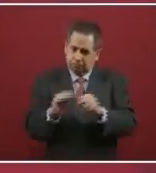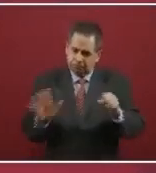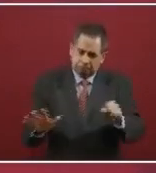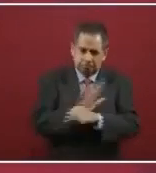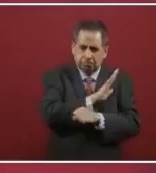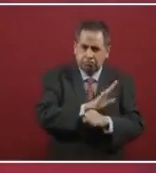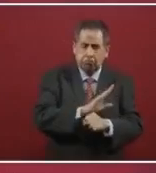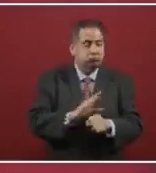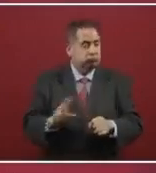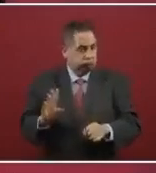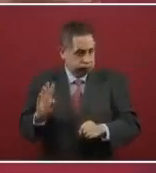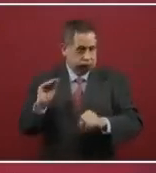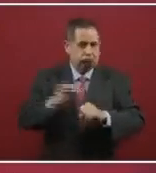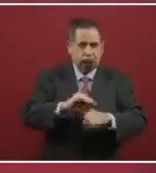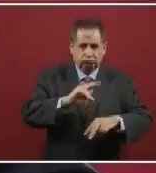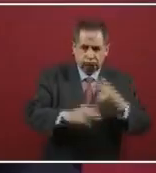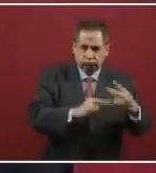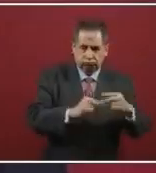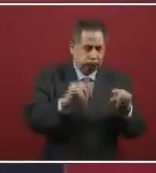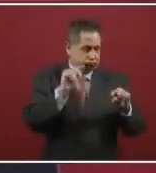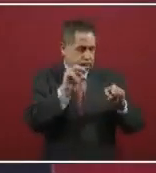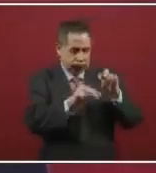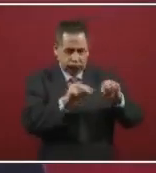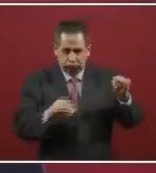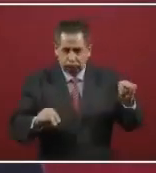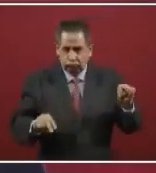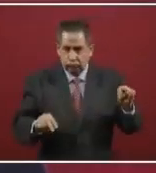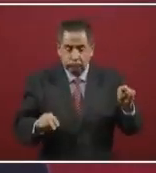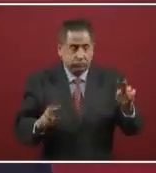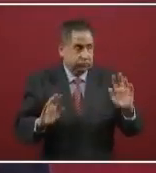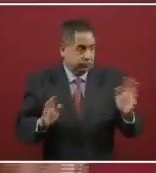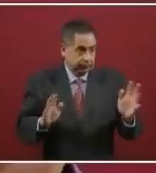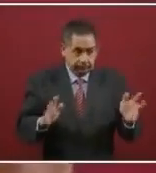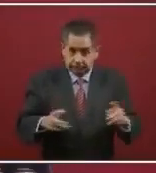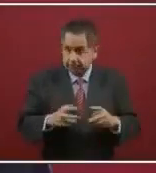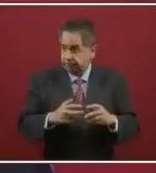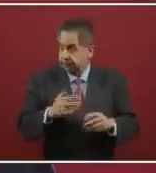Y cuando esto esté funcionando,